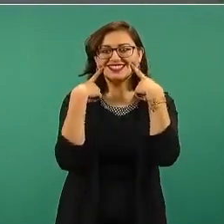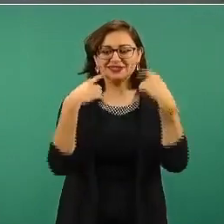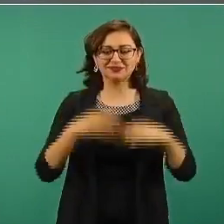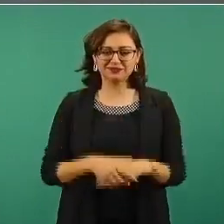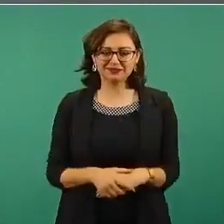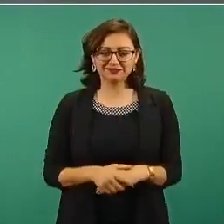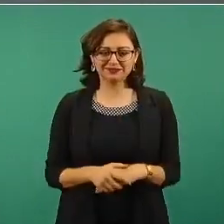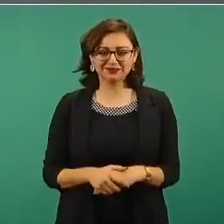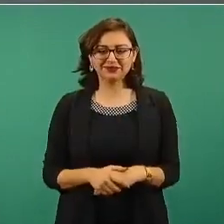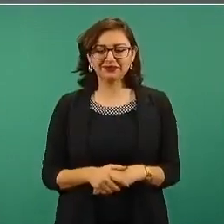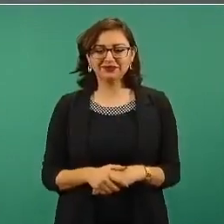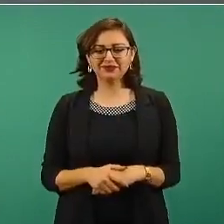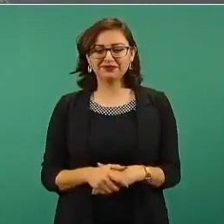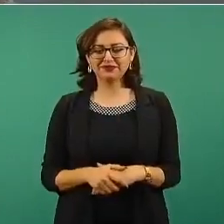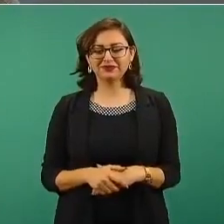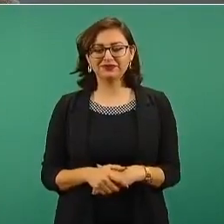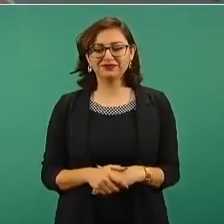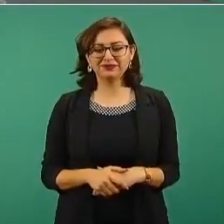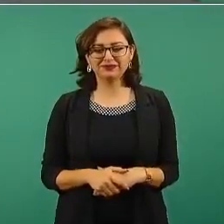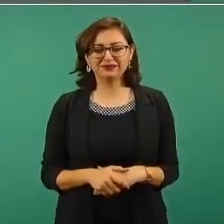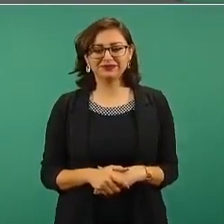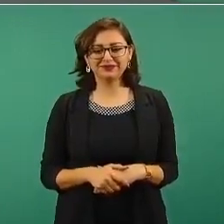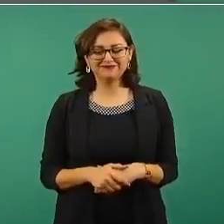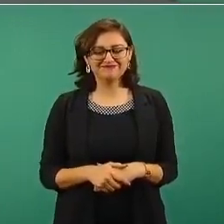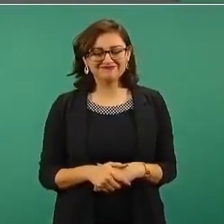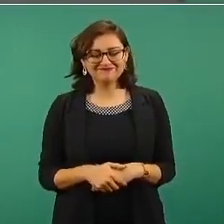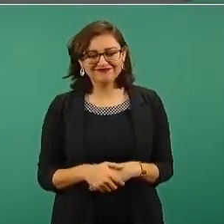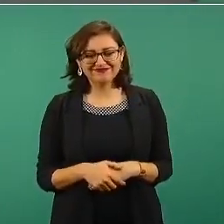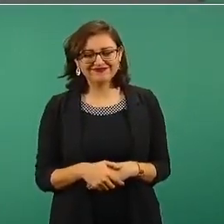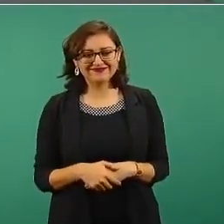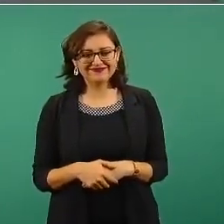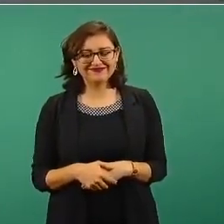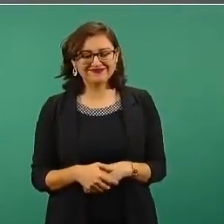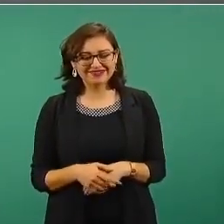¿no? Tienes muy